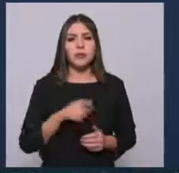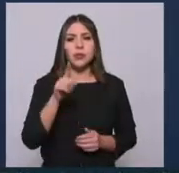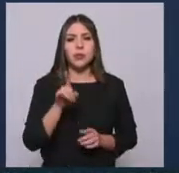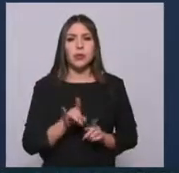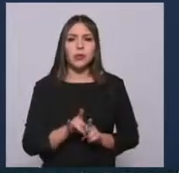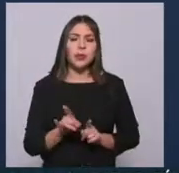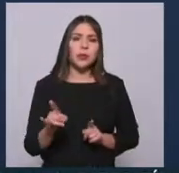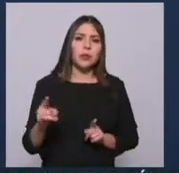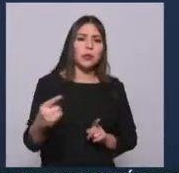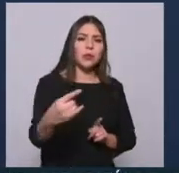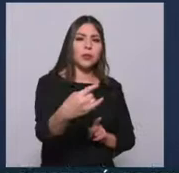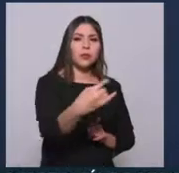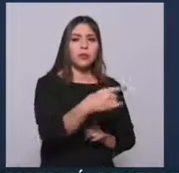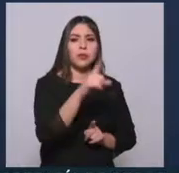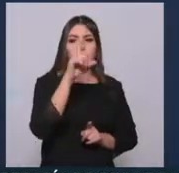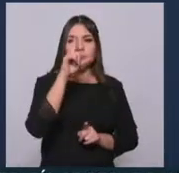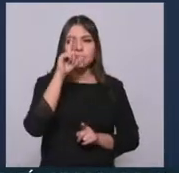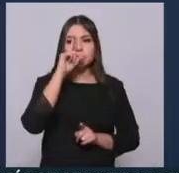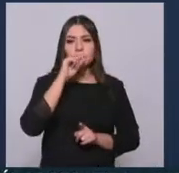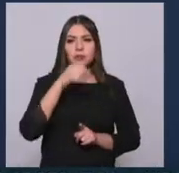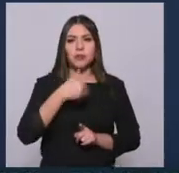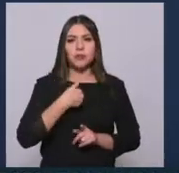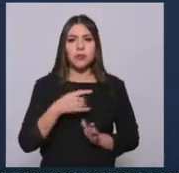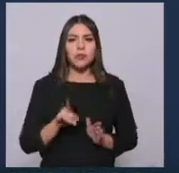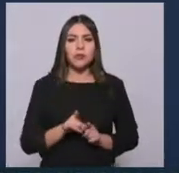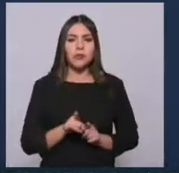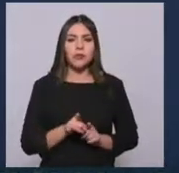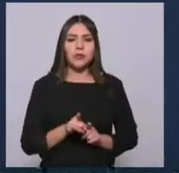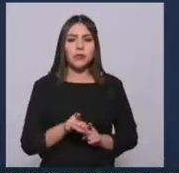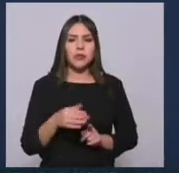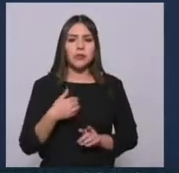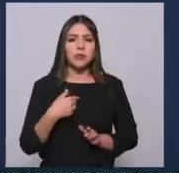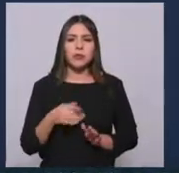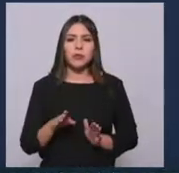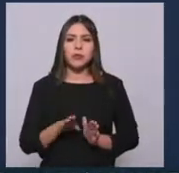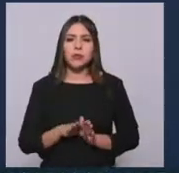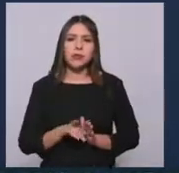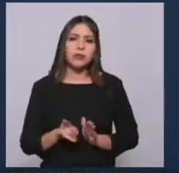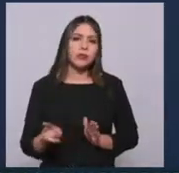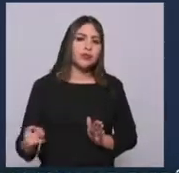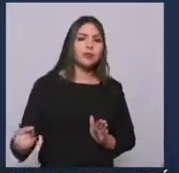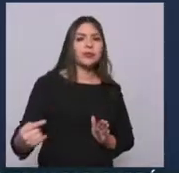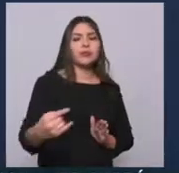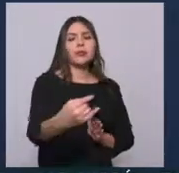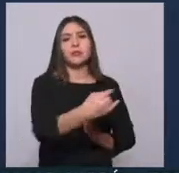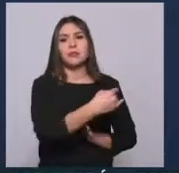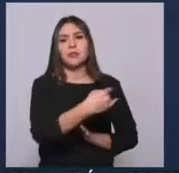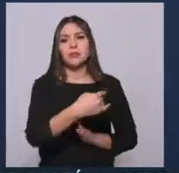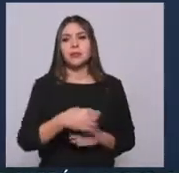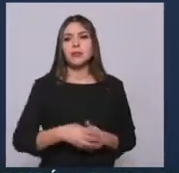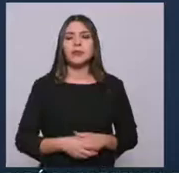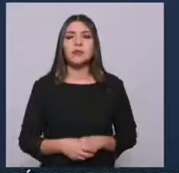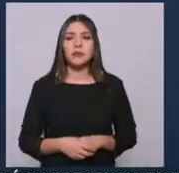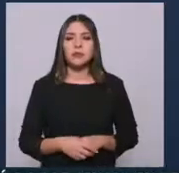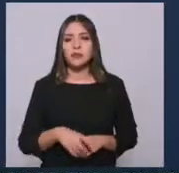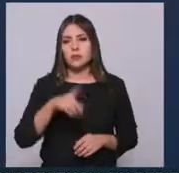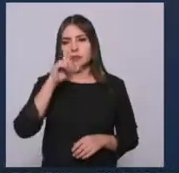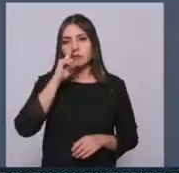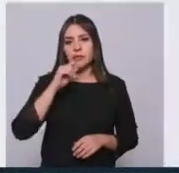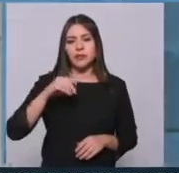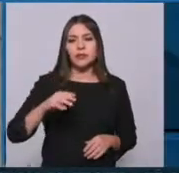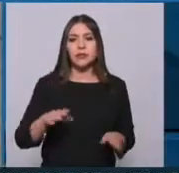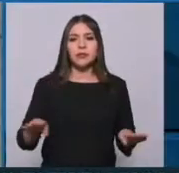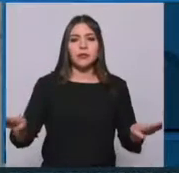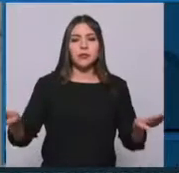curva, pues yo me metí, o sea, ya me clavé a la curva y bueno, tuve un accidente